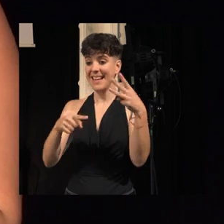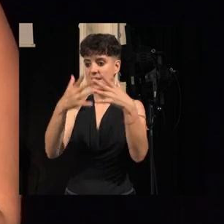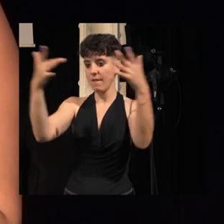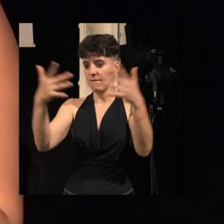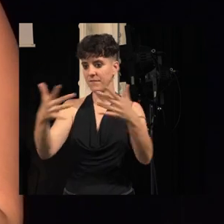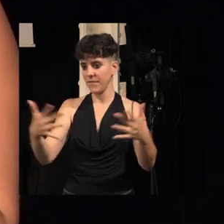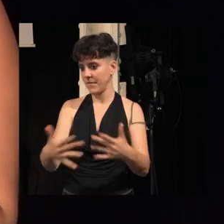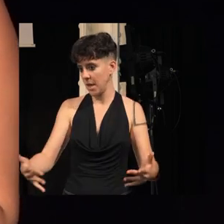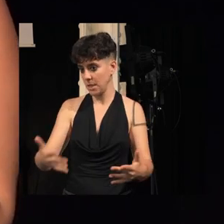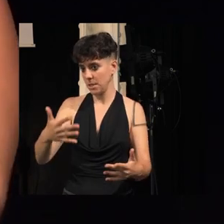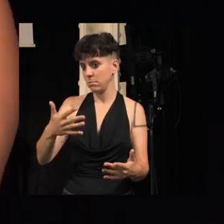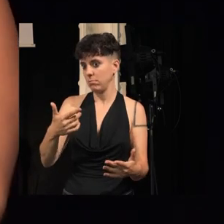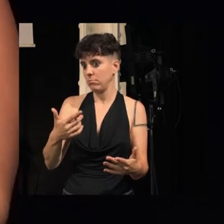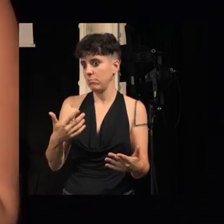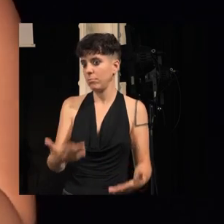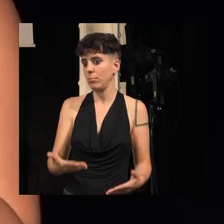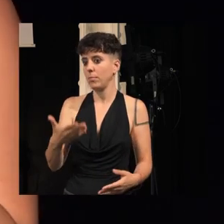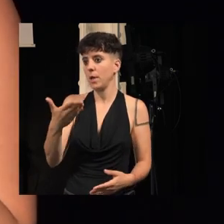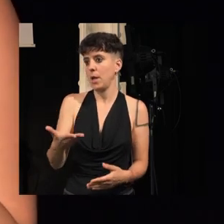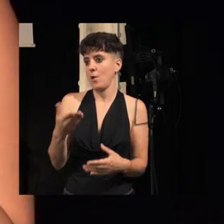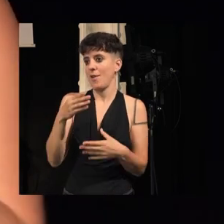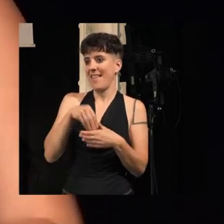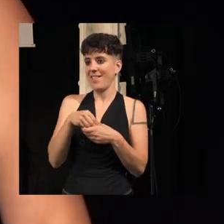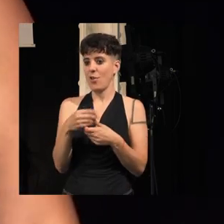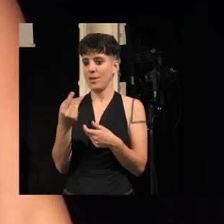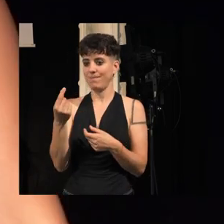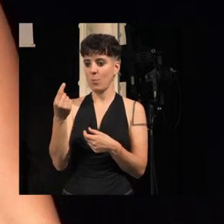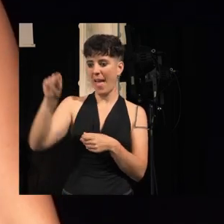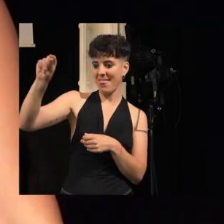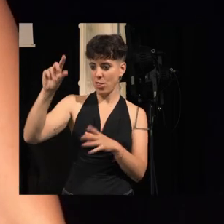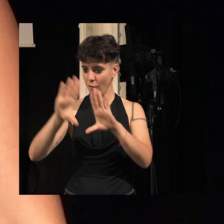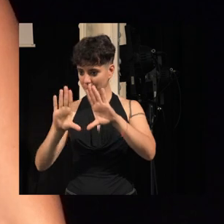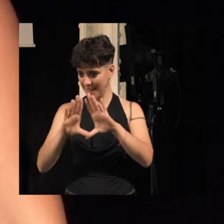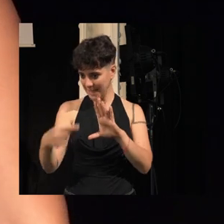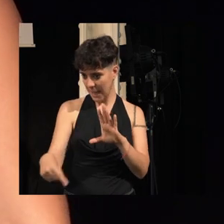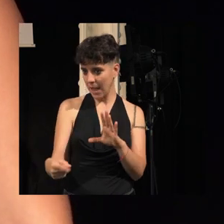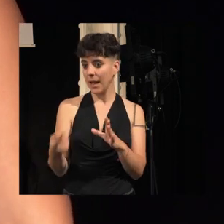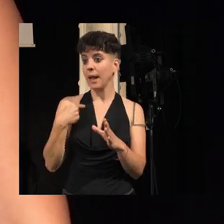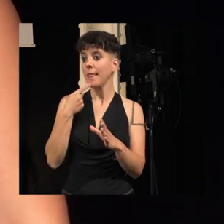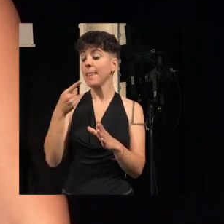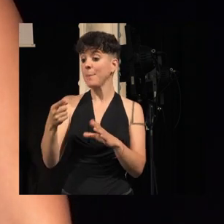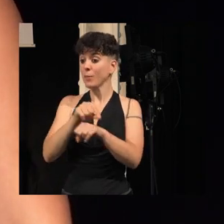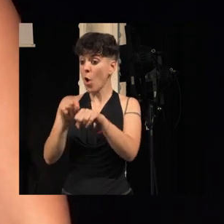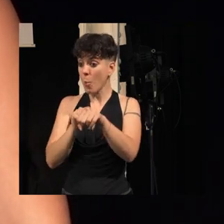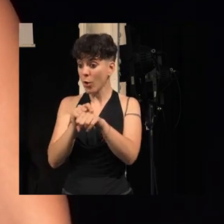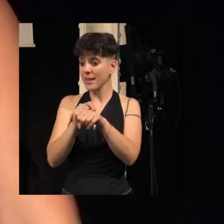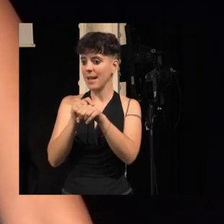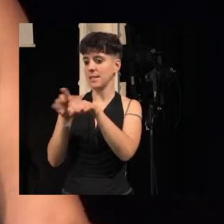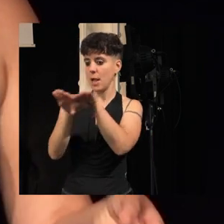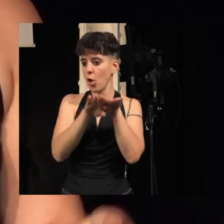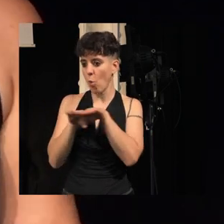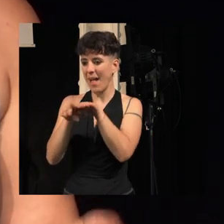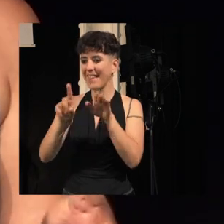3 grandes frases que, además de tener un importante regusto feminista, sitúan aquello que las políticas de igualdad tienen que transformar: